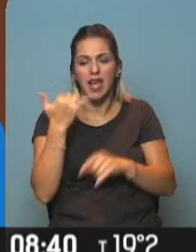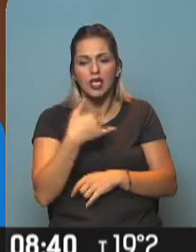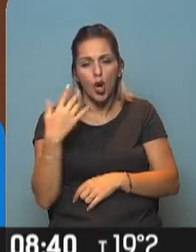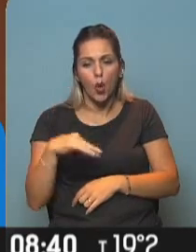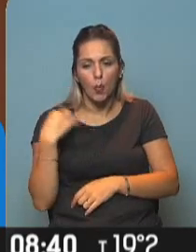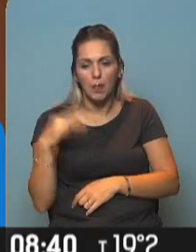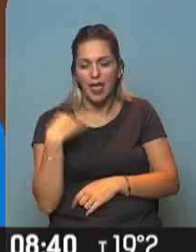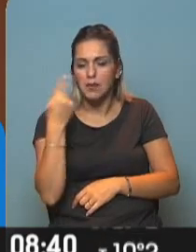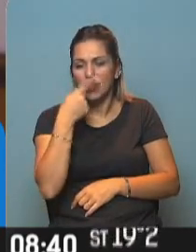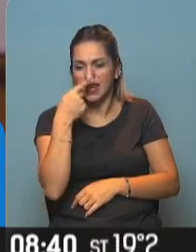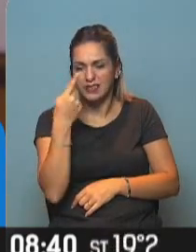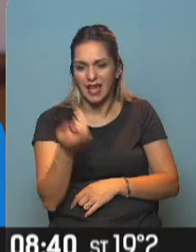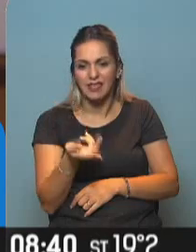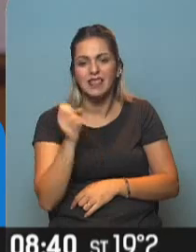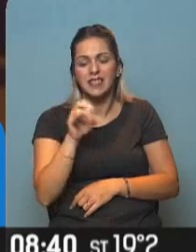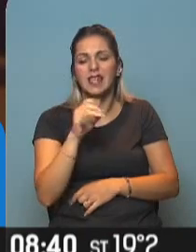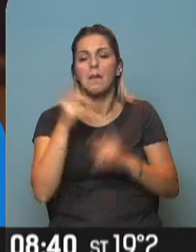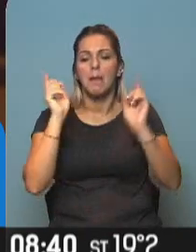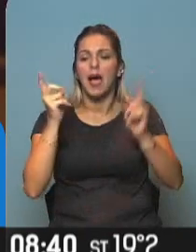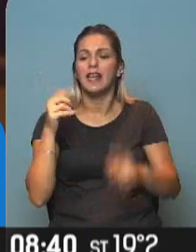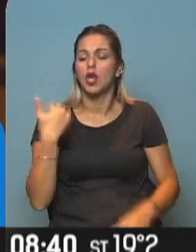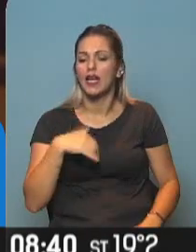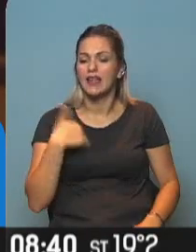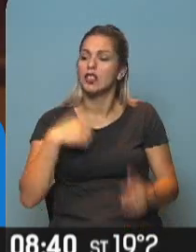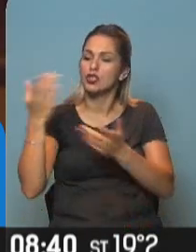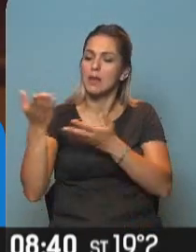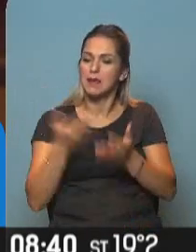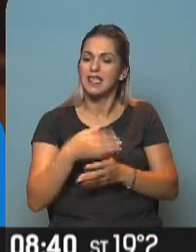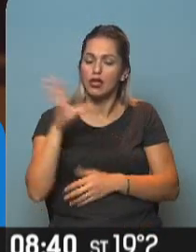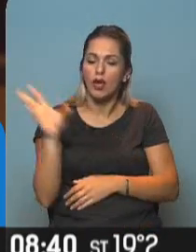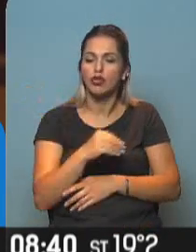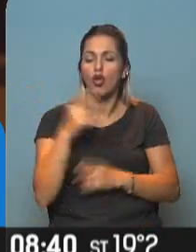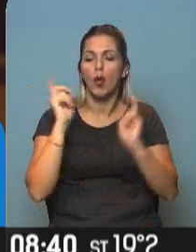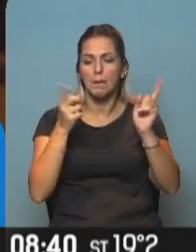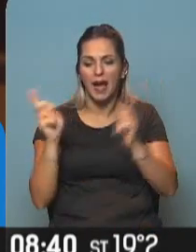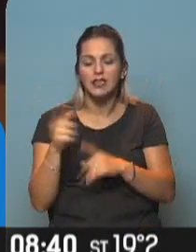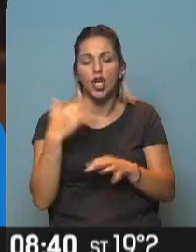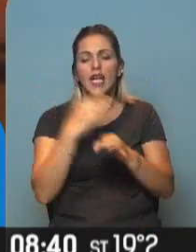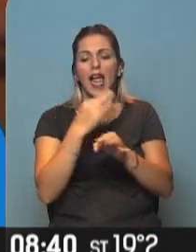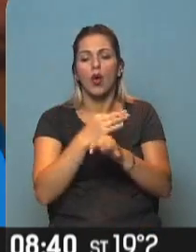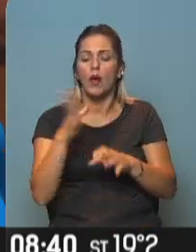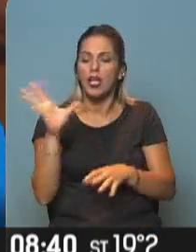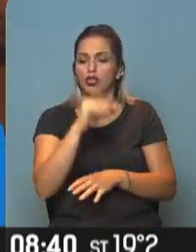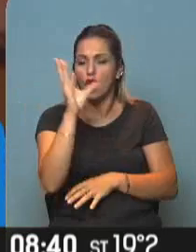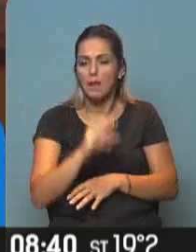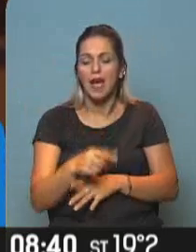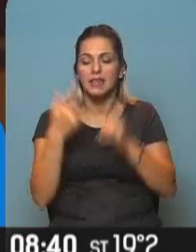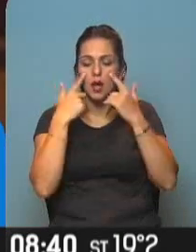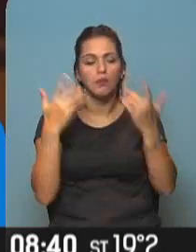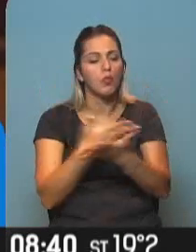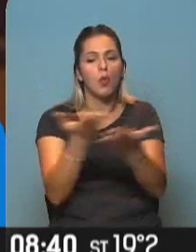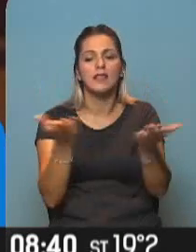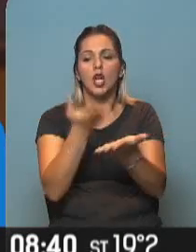interesante que queremos comentar maestros argentinos estamos invitando y convocando a todo maestros y escuelas del país a que presenten sus proyectos